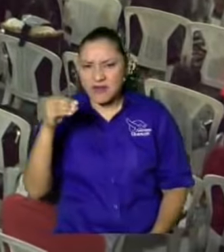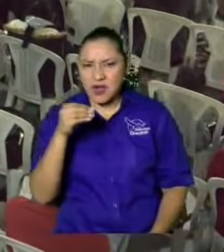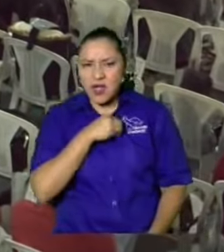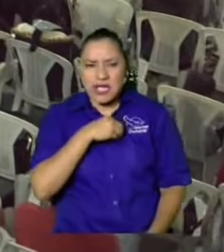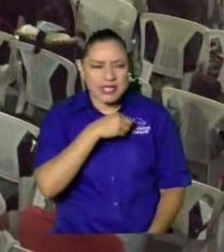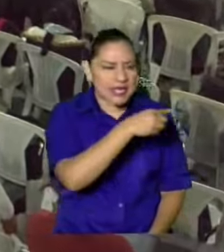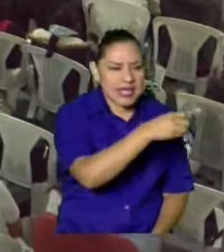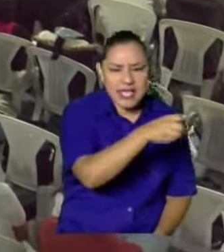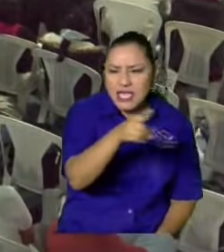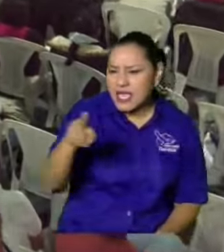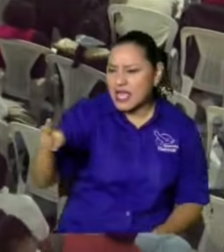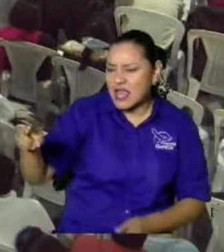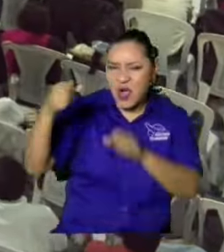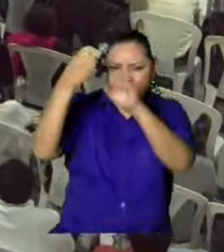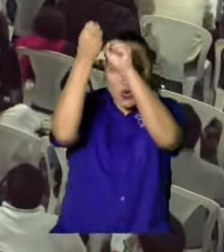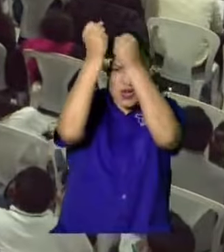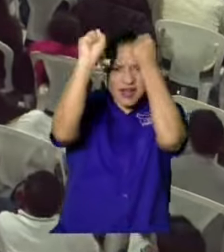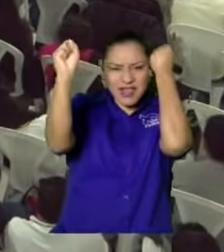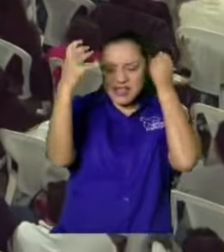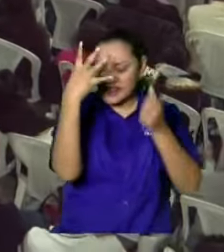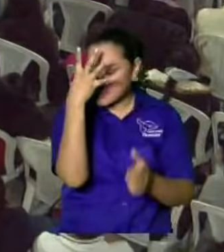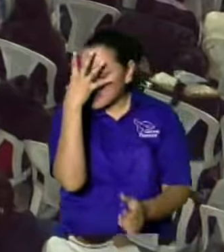hermano, metiendo, hermano, mucho pecado.